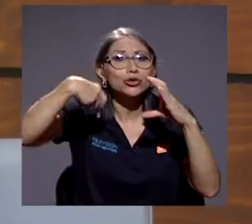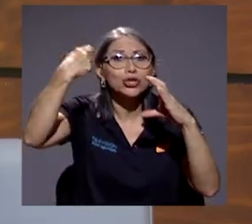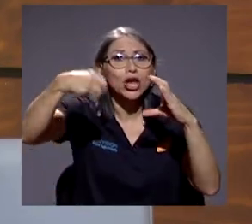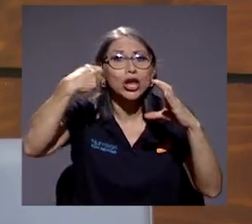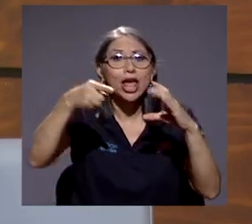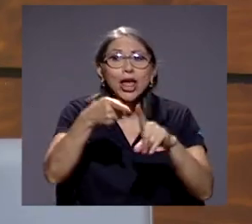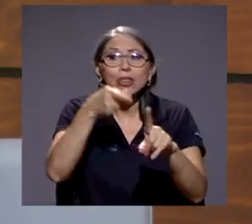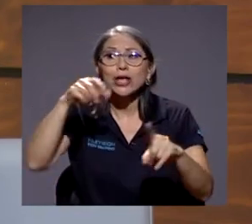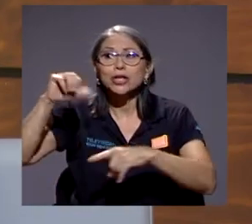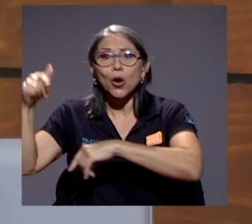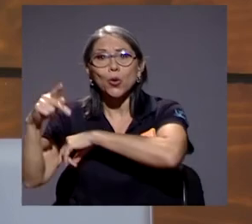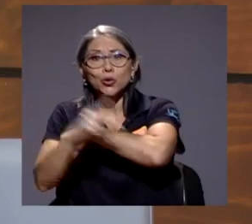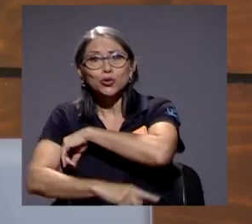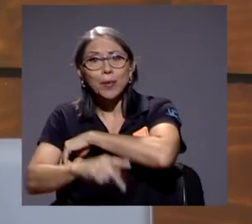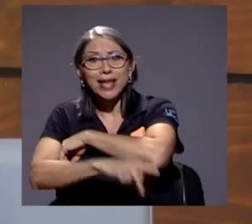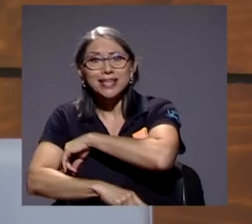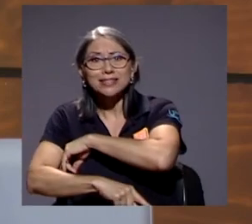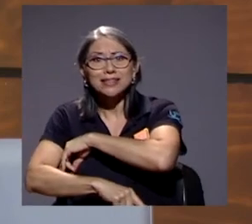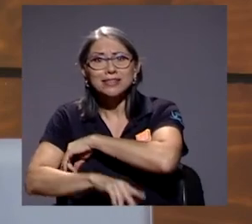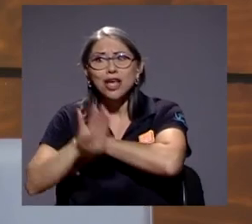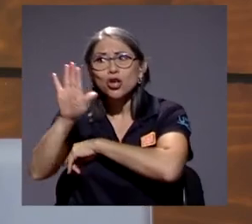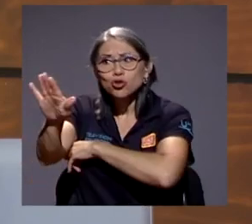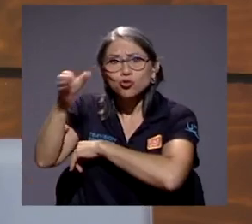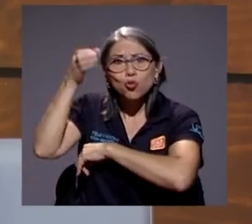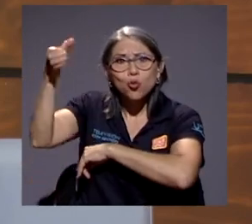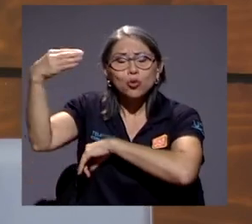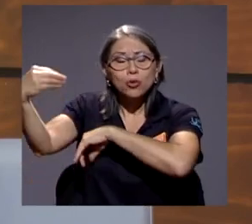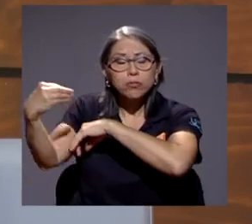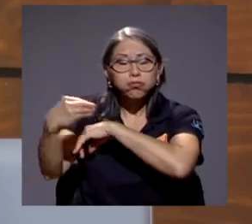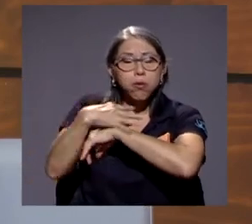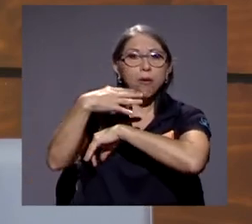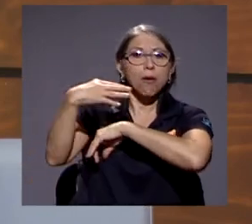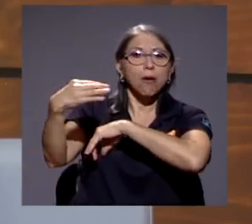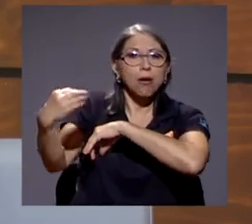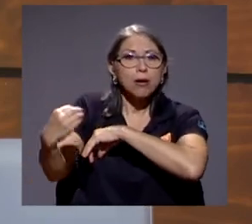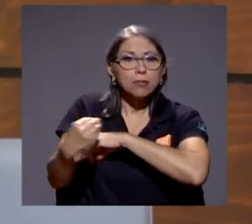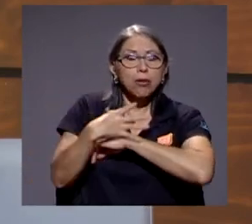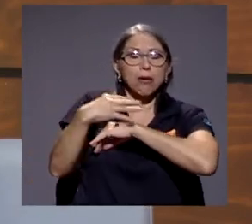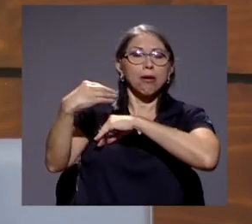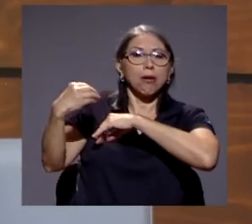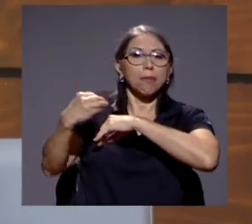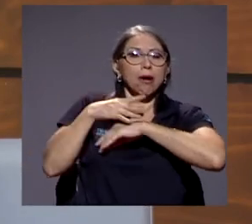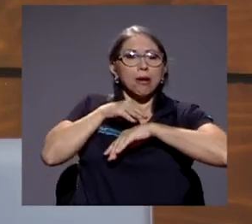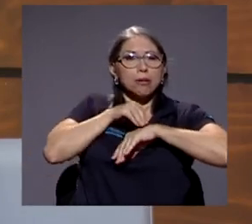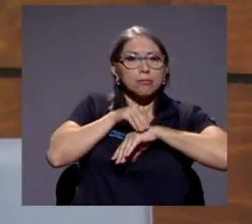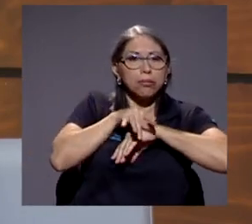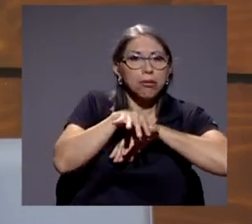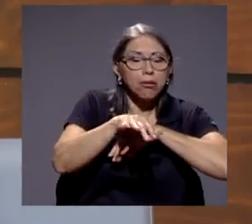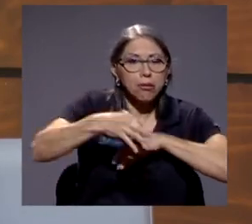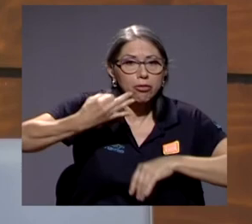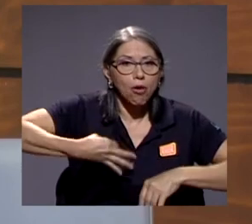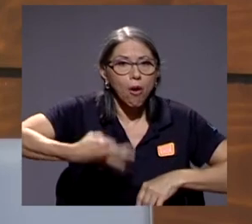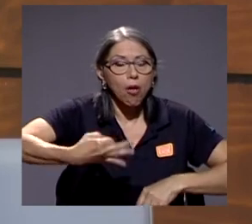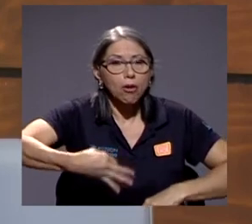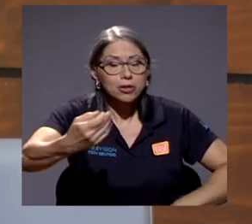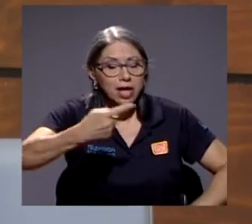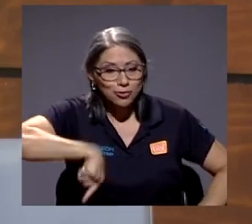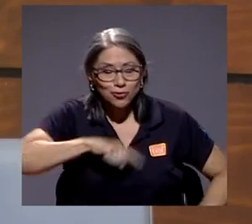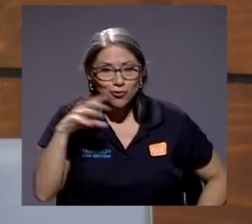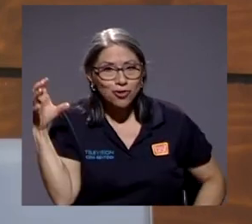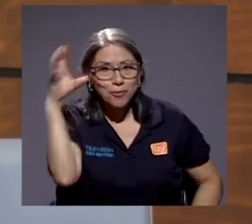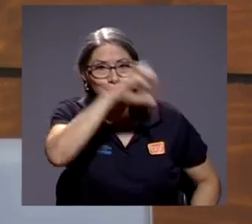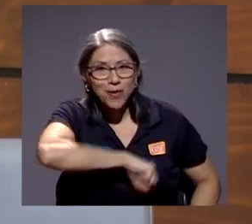nos están inyectando su cultura todos los días sin darnos cuenta entonces existe eso lo identitario pero también